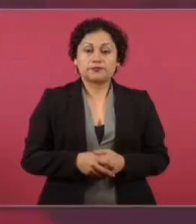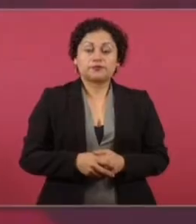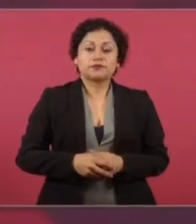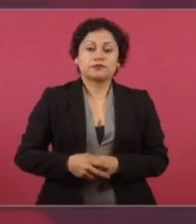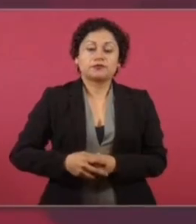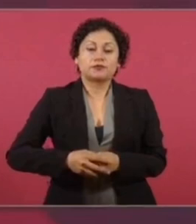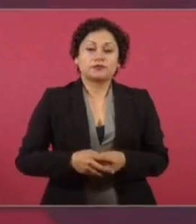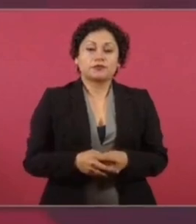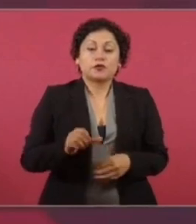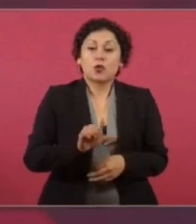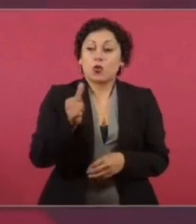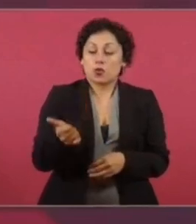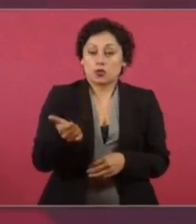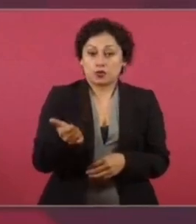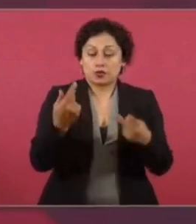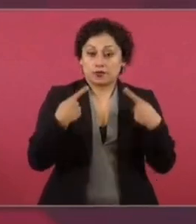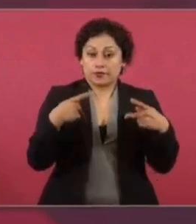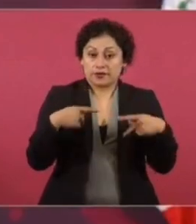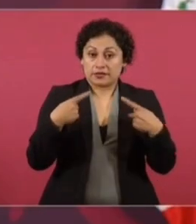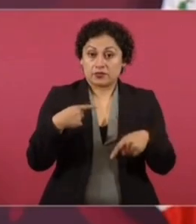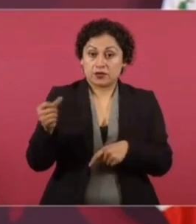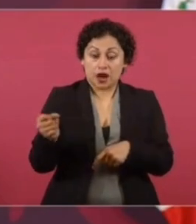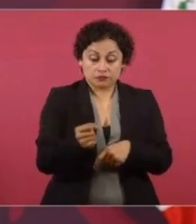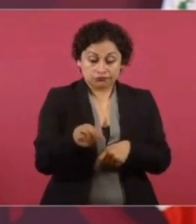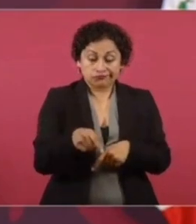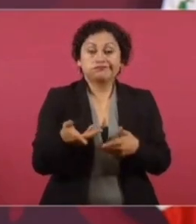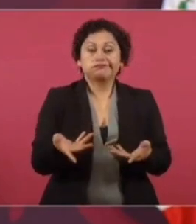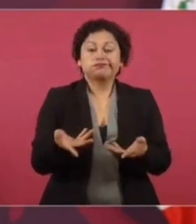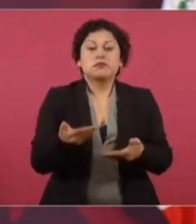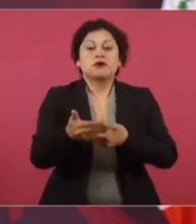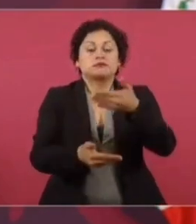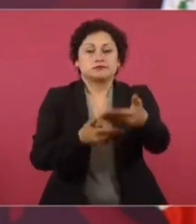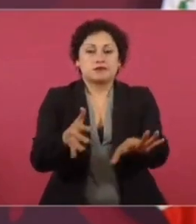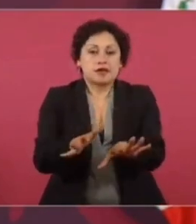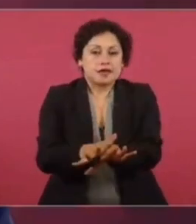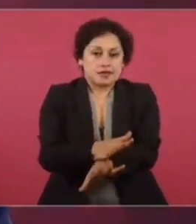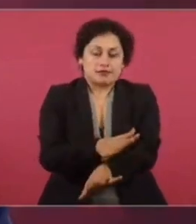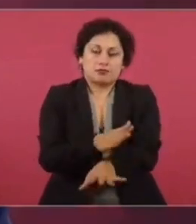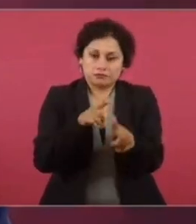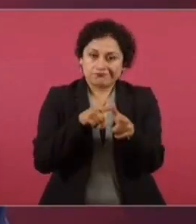la transformación es continuidad con cambio.